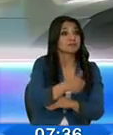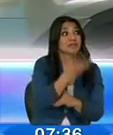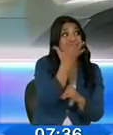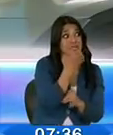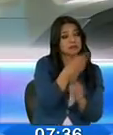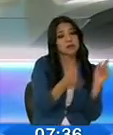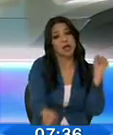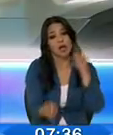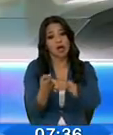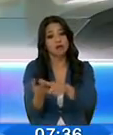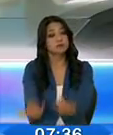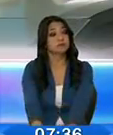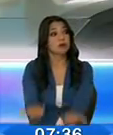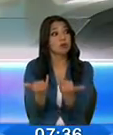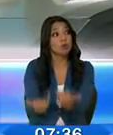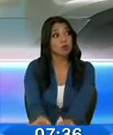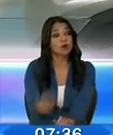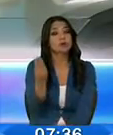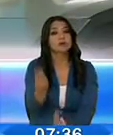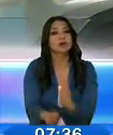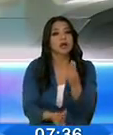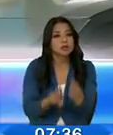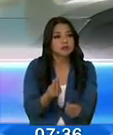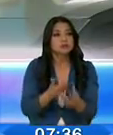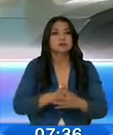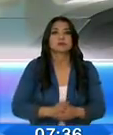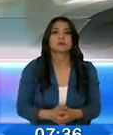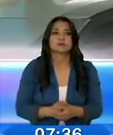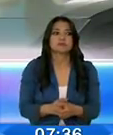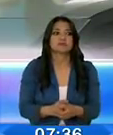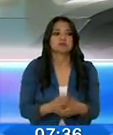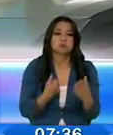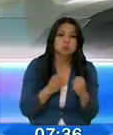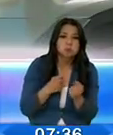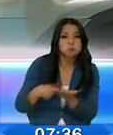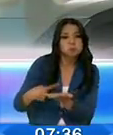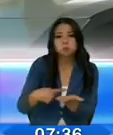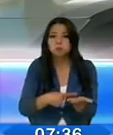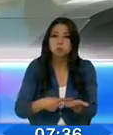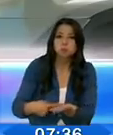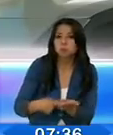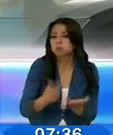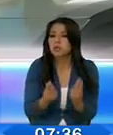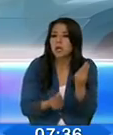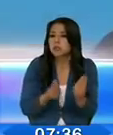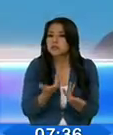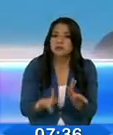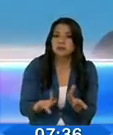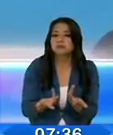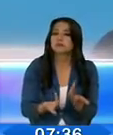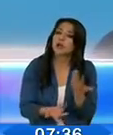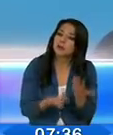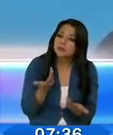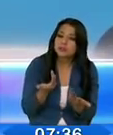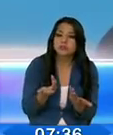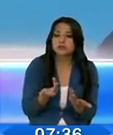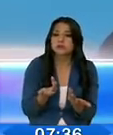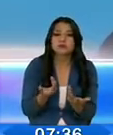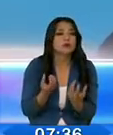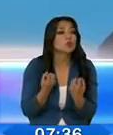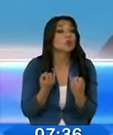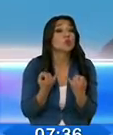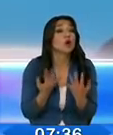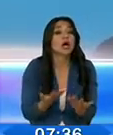fecha, lo que hemos estado haciendo es debatir y tratar de determinar a